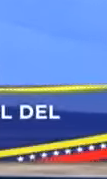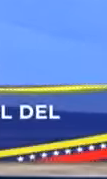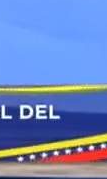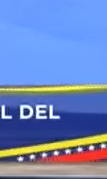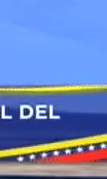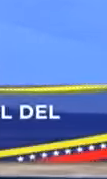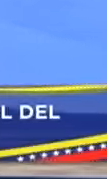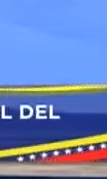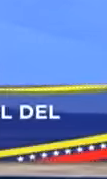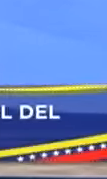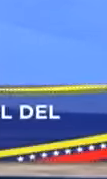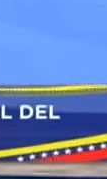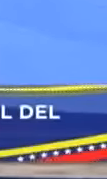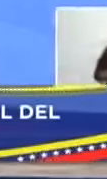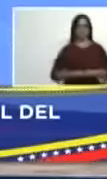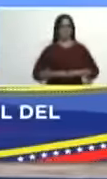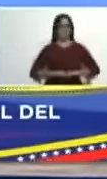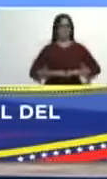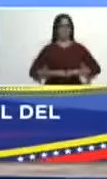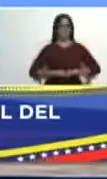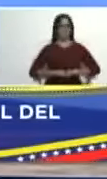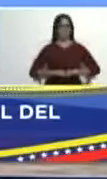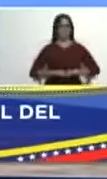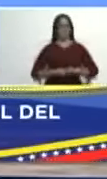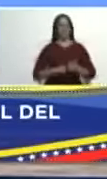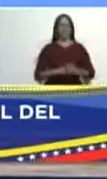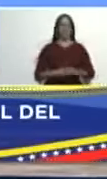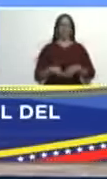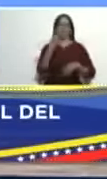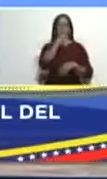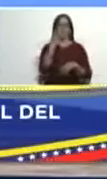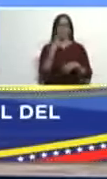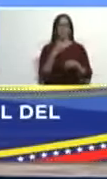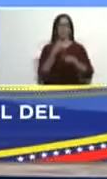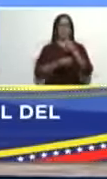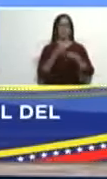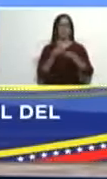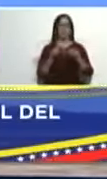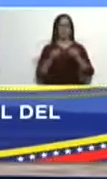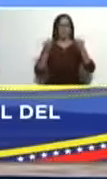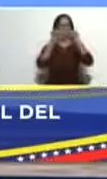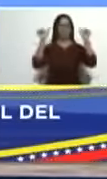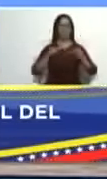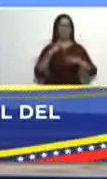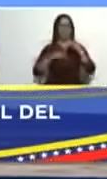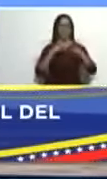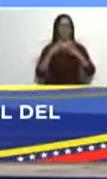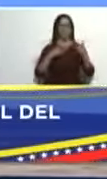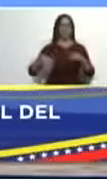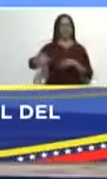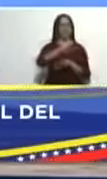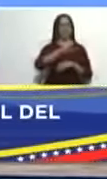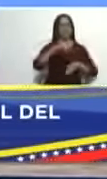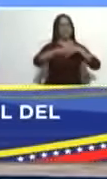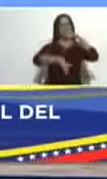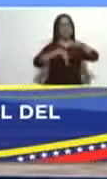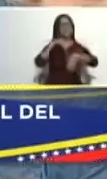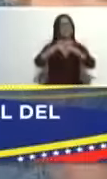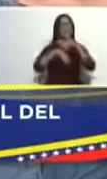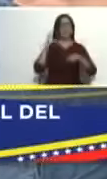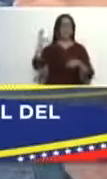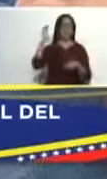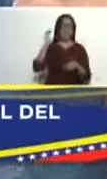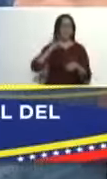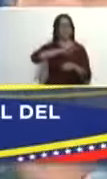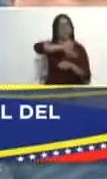con el compromiso de que construimos un encadenamiento productivo en el llano, en las playas del país, en